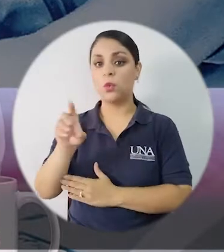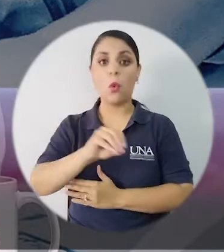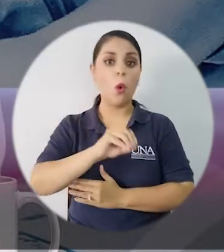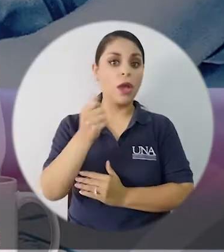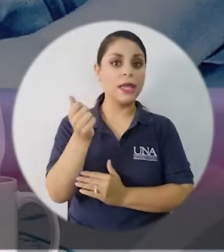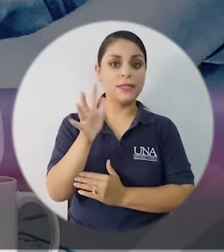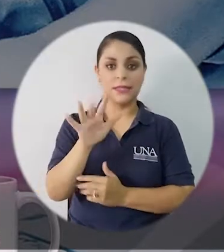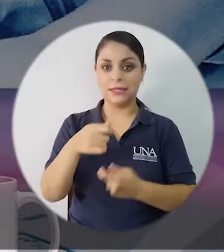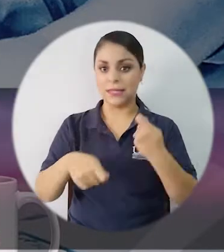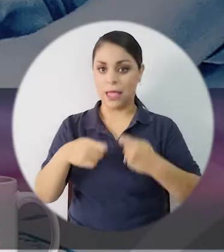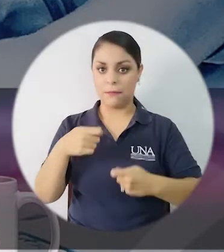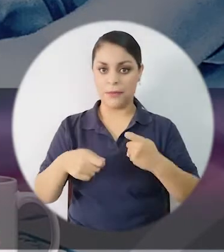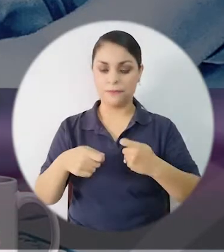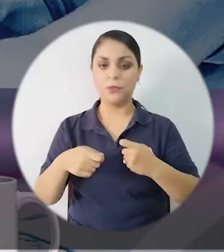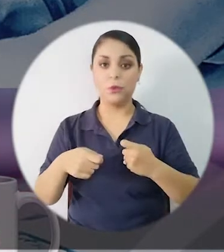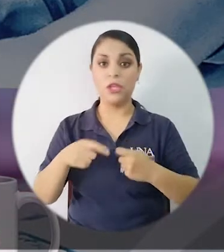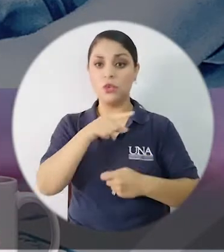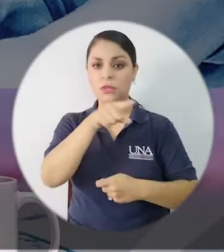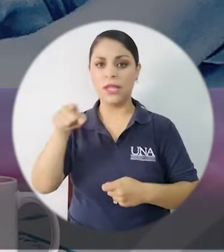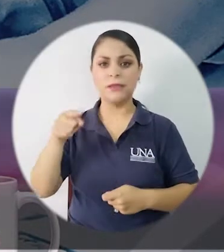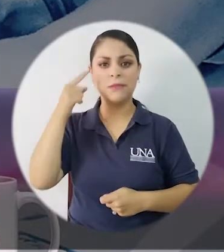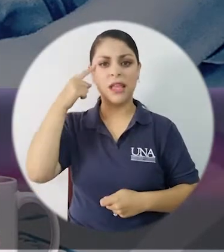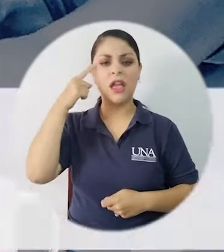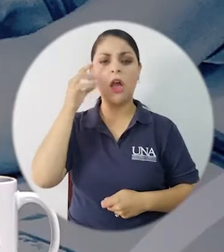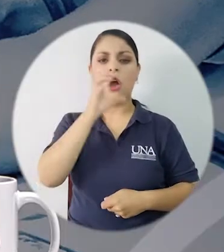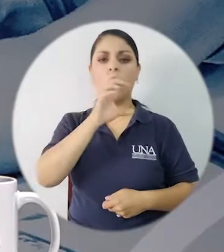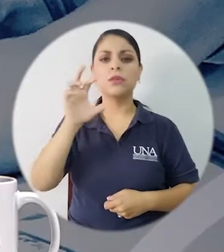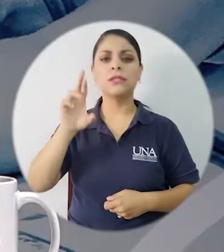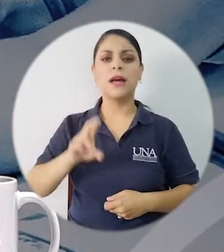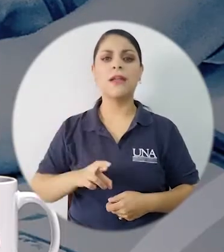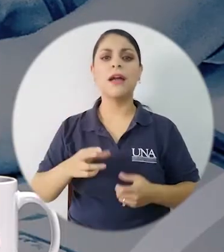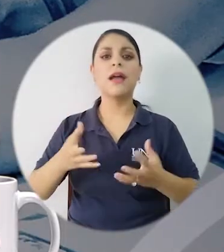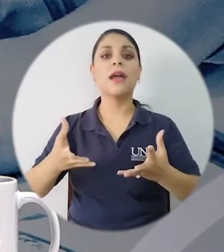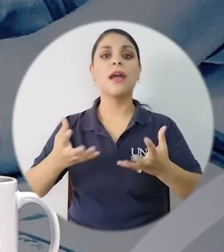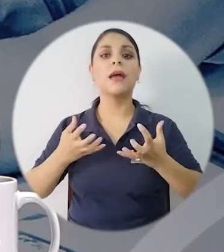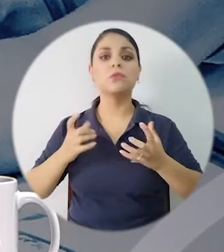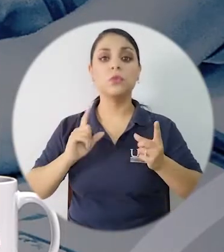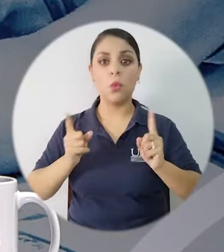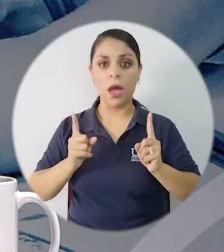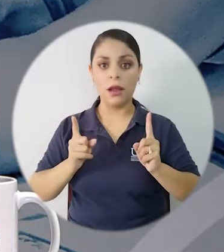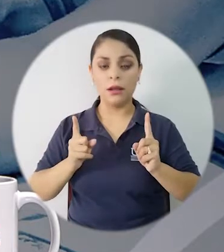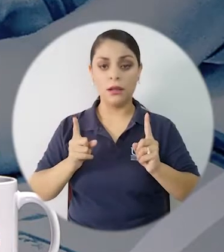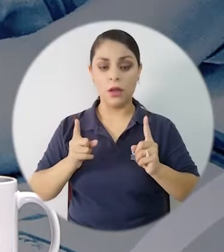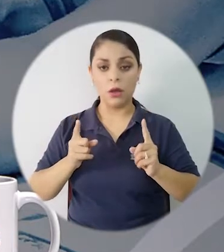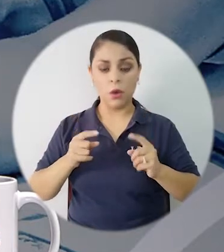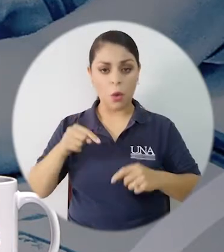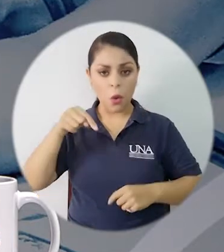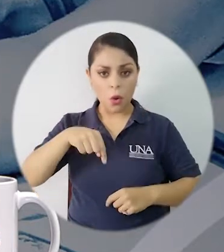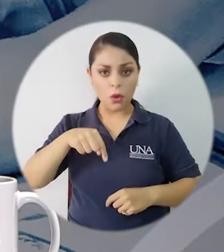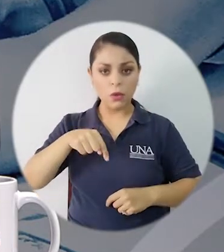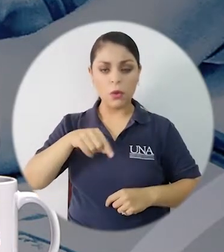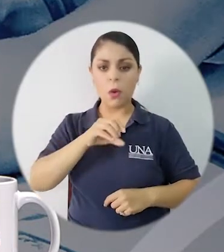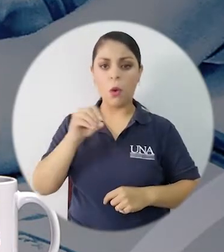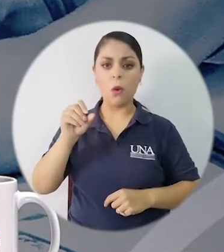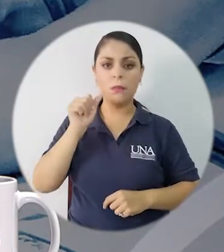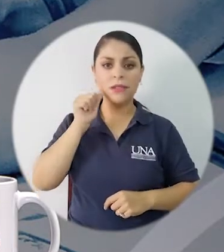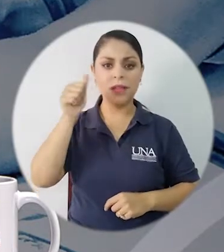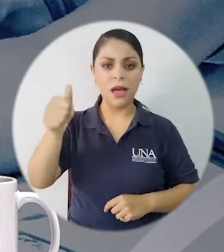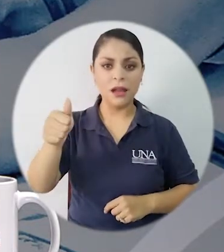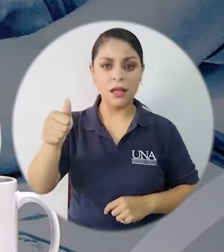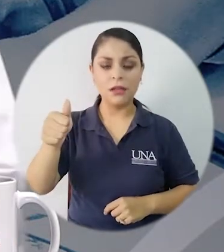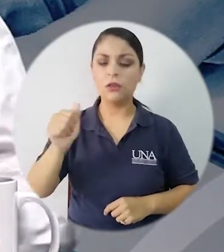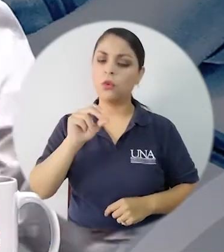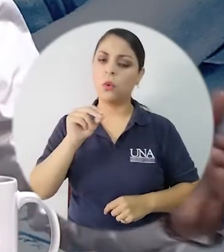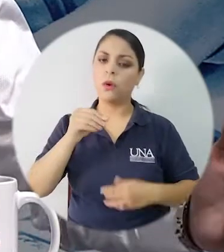15 de septiembre, y si hablamos de la Costa Rica que queremos, la Costa Rica que queremos no se va a empezar a hacer hoy ni